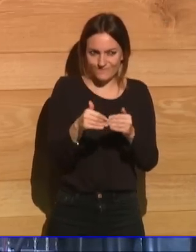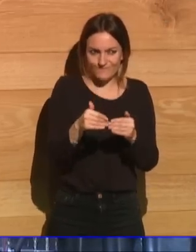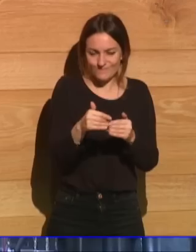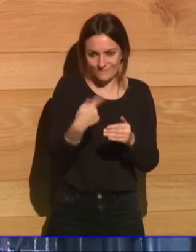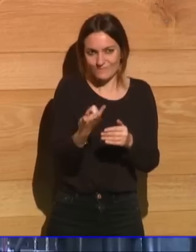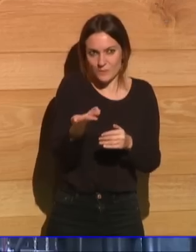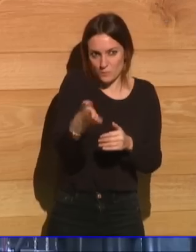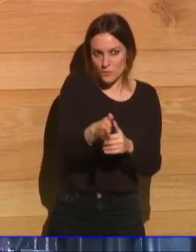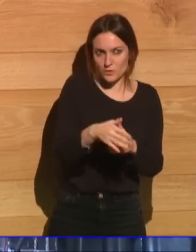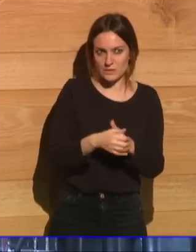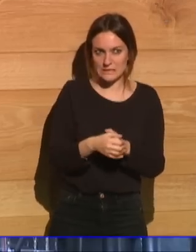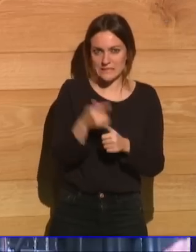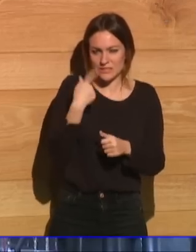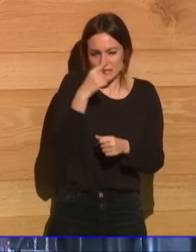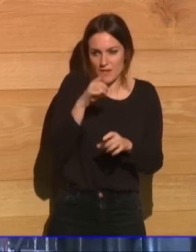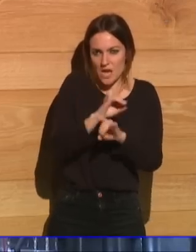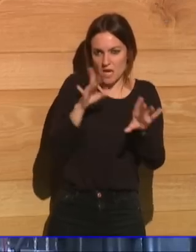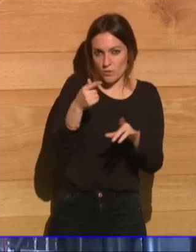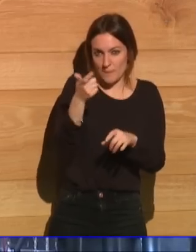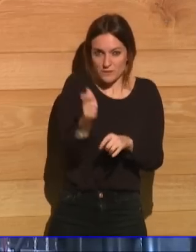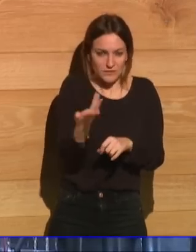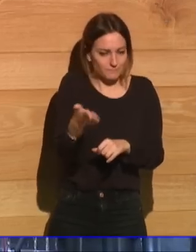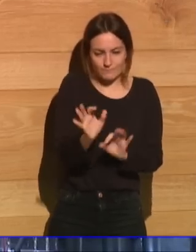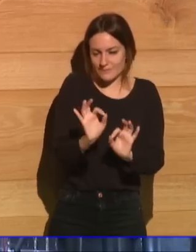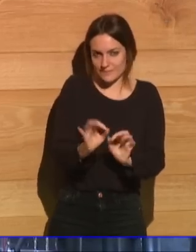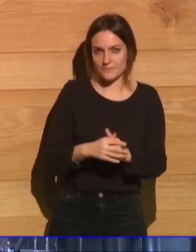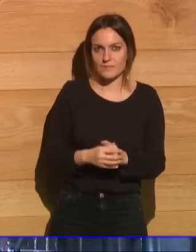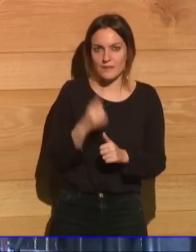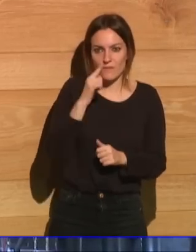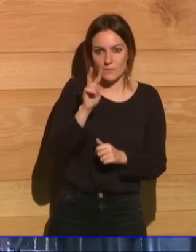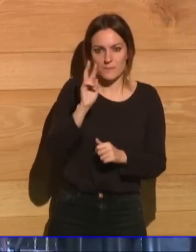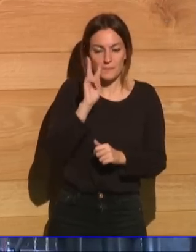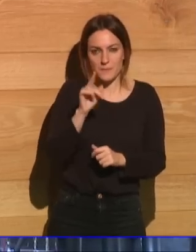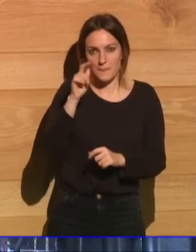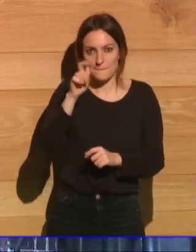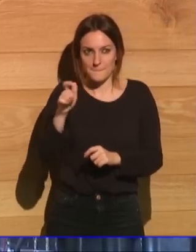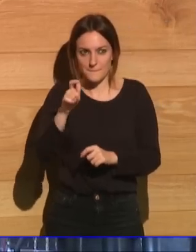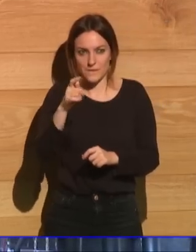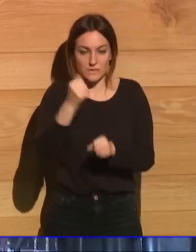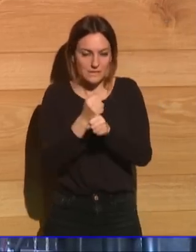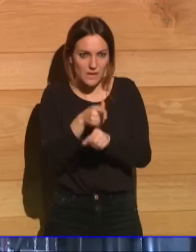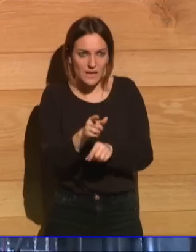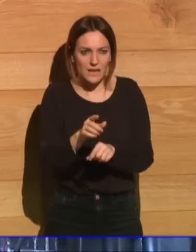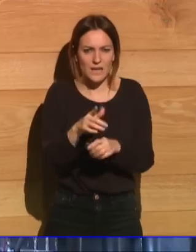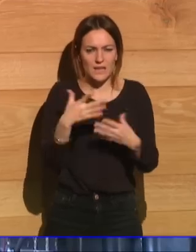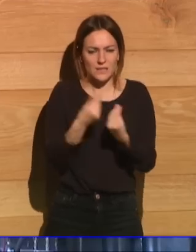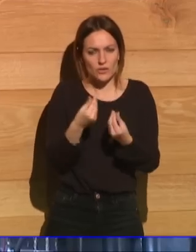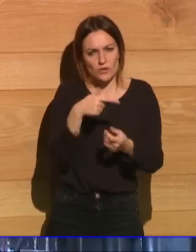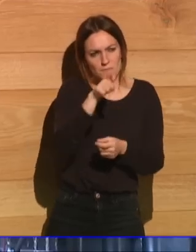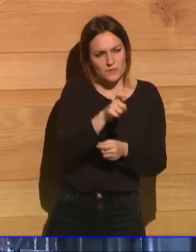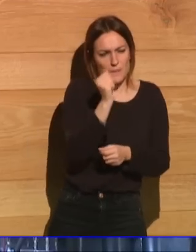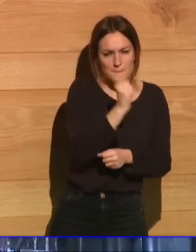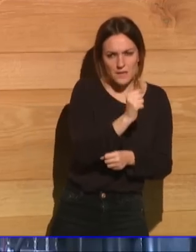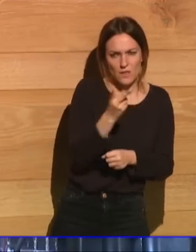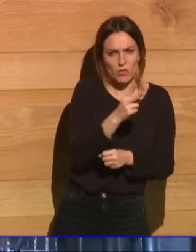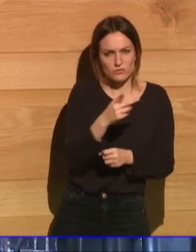va a morir. O sea, tienes muy claro que ahí alguien no va a salir con vida. Y ves al barbero que se está haciendo gestos con el asesino desde fuera, etc. Bueno, y Scott Baio,